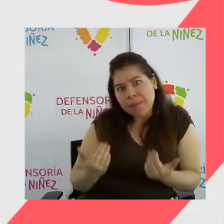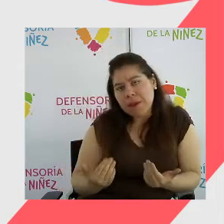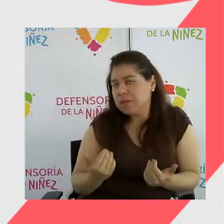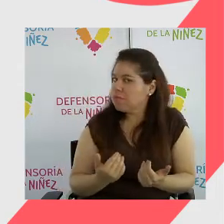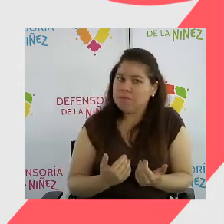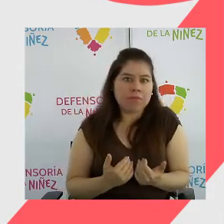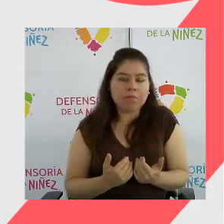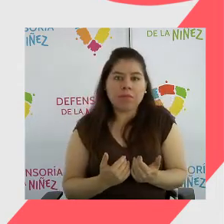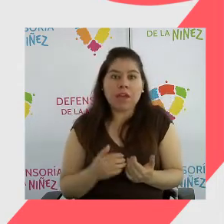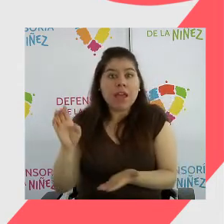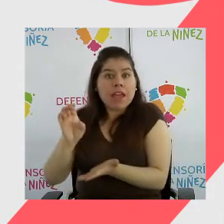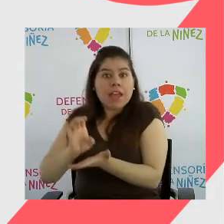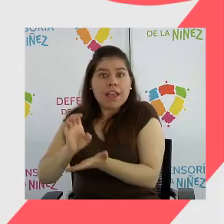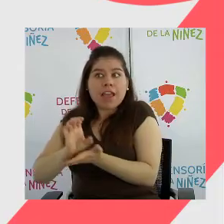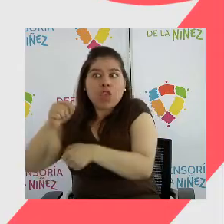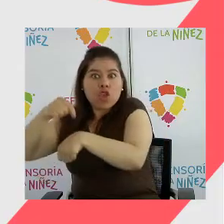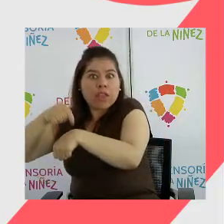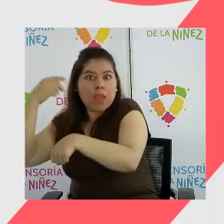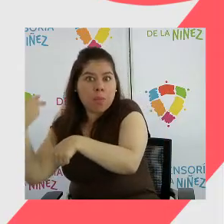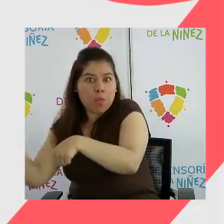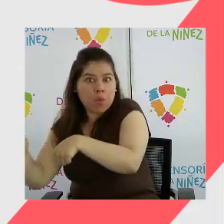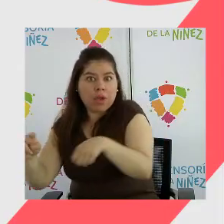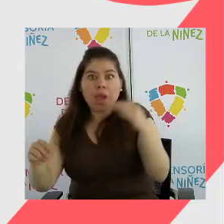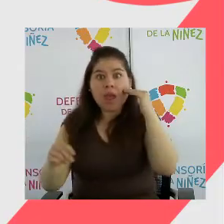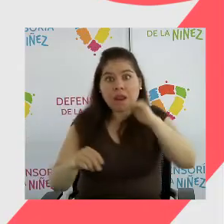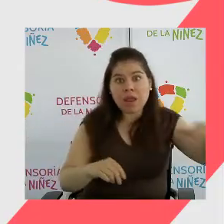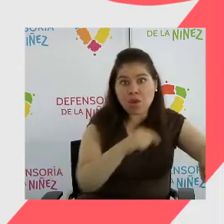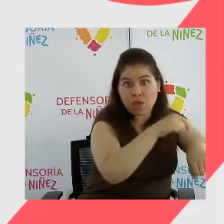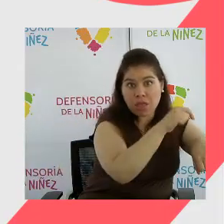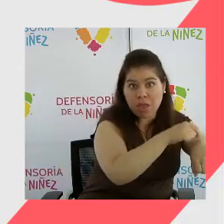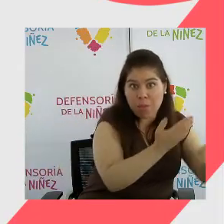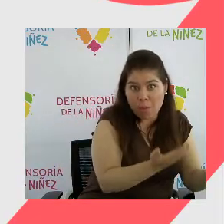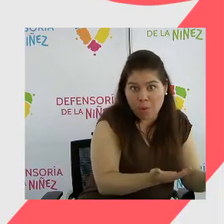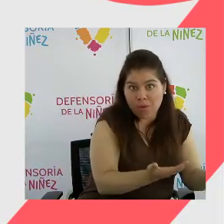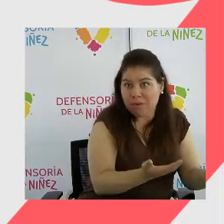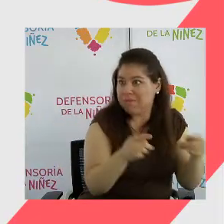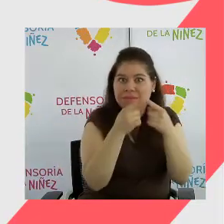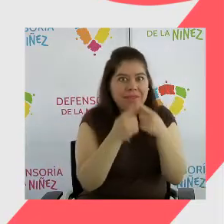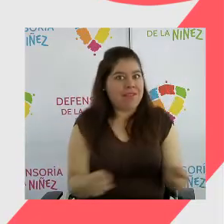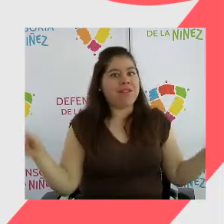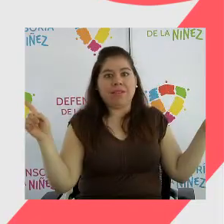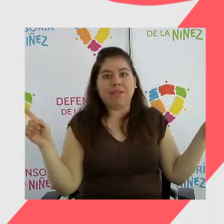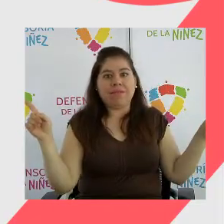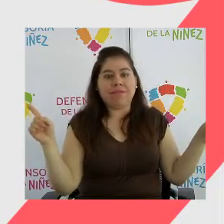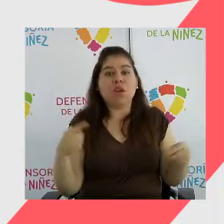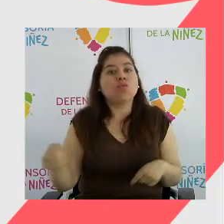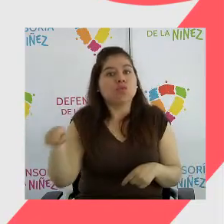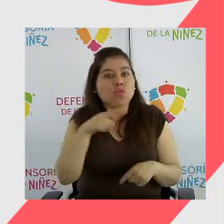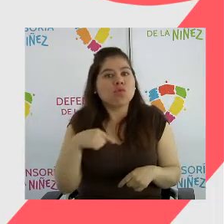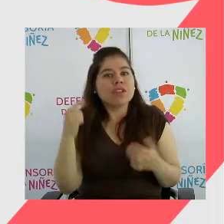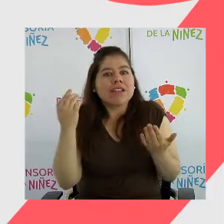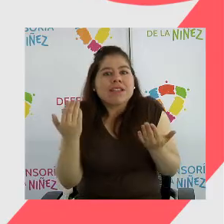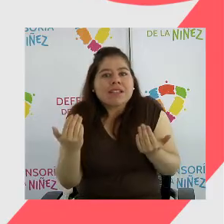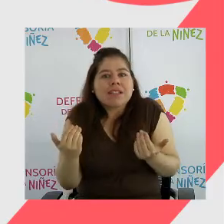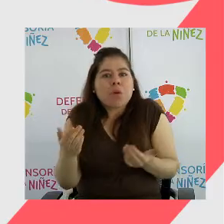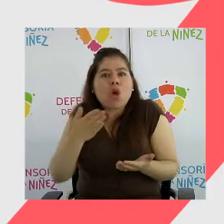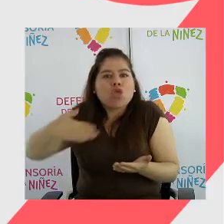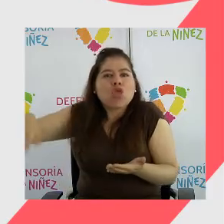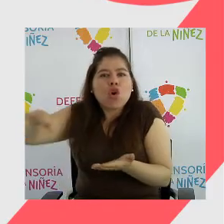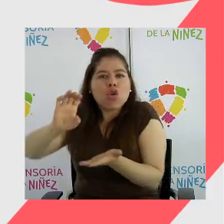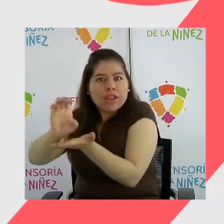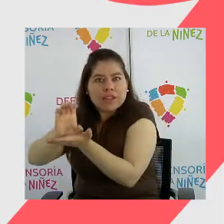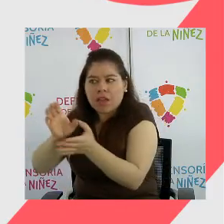del Estado no son los tiempos de los niños. Y por lo tanto lo que necesitamos es que efectivamente todos los órganos del Estado de Chile